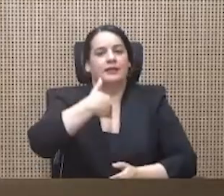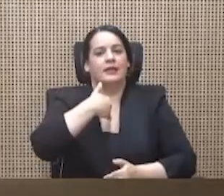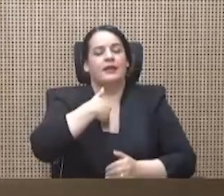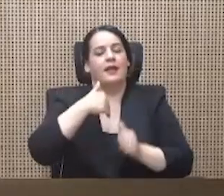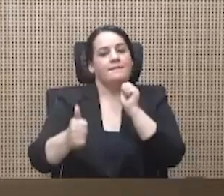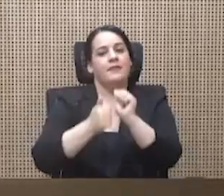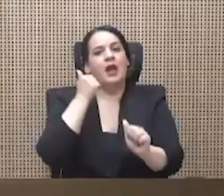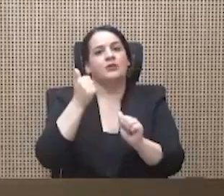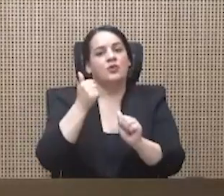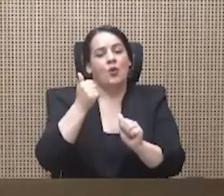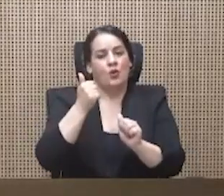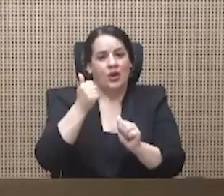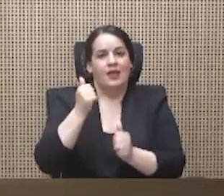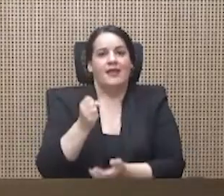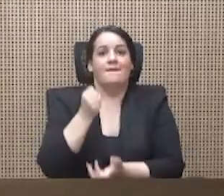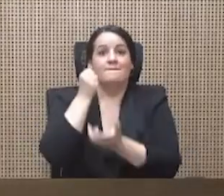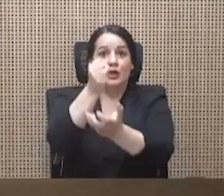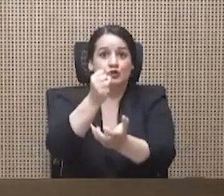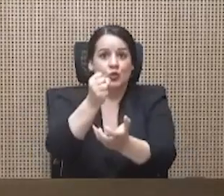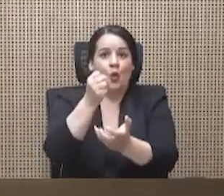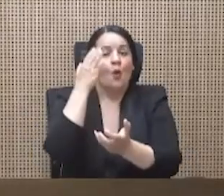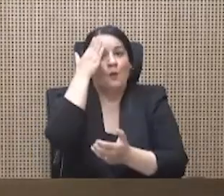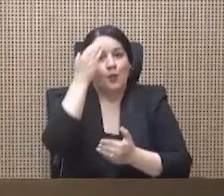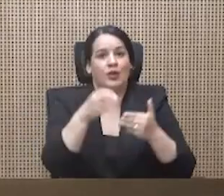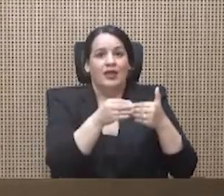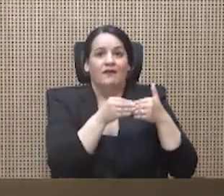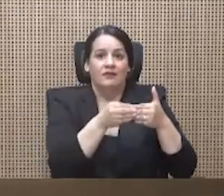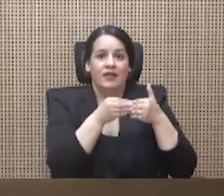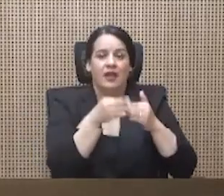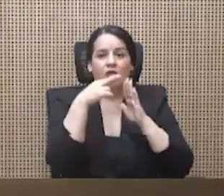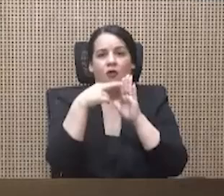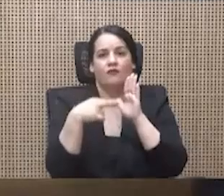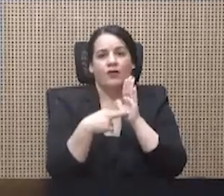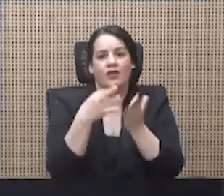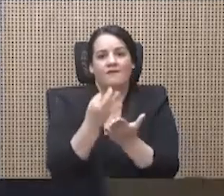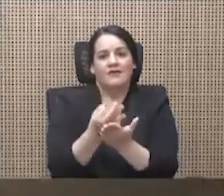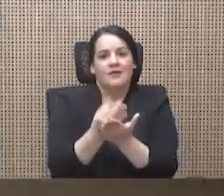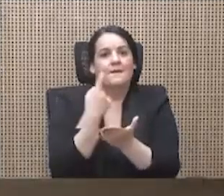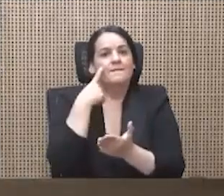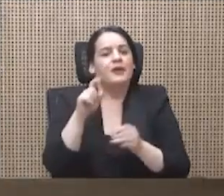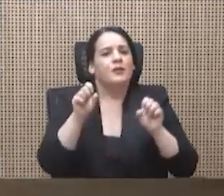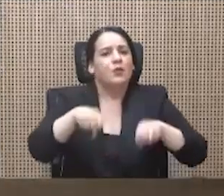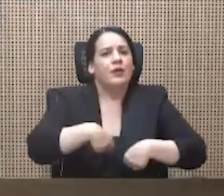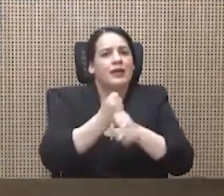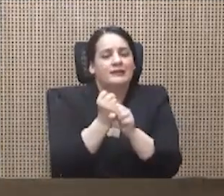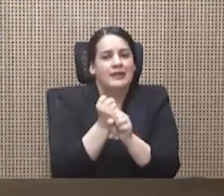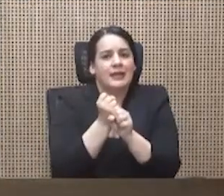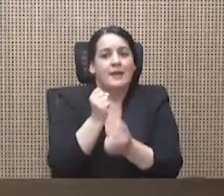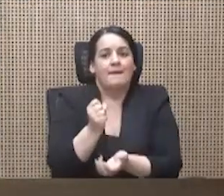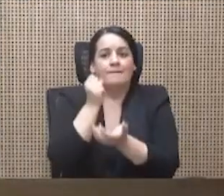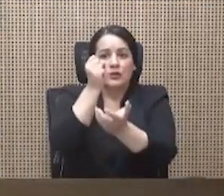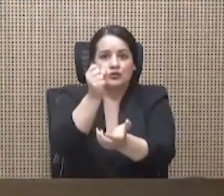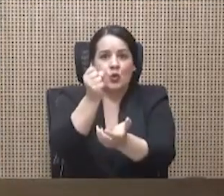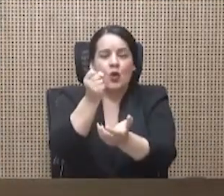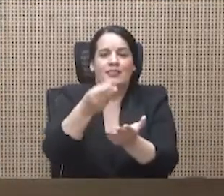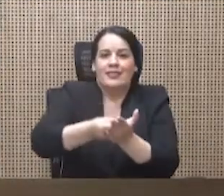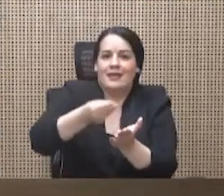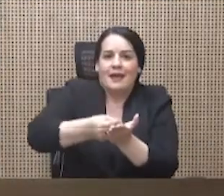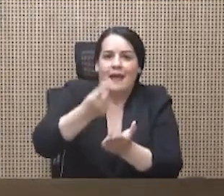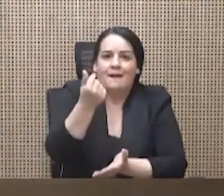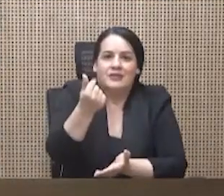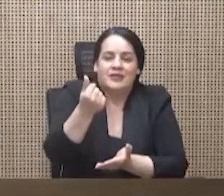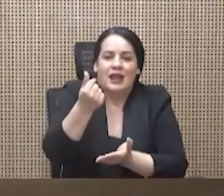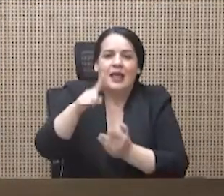en inversión, ya que se flexibiliza la regla fiscal para realizar inversión de capital y se reactivan